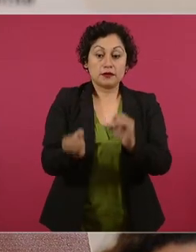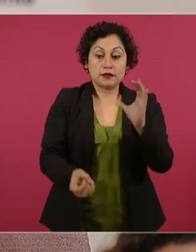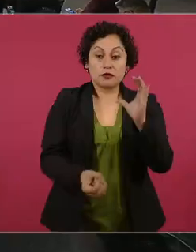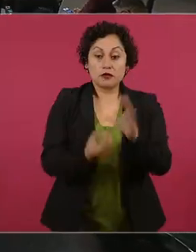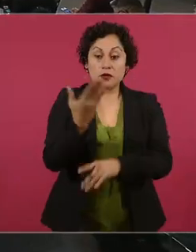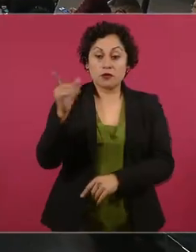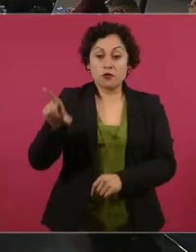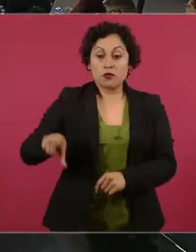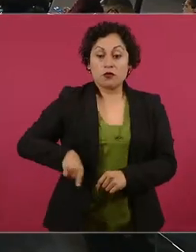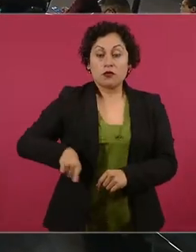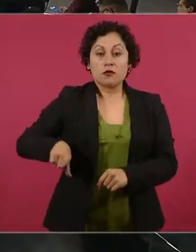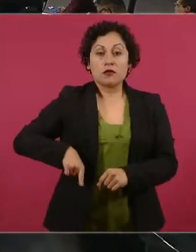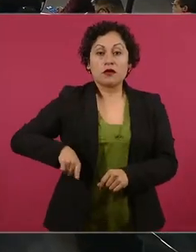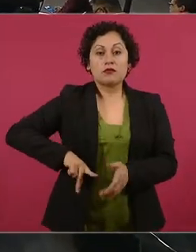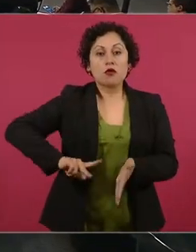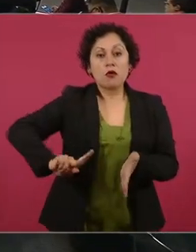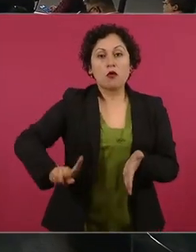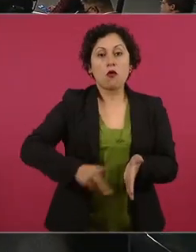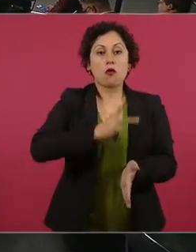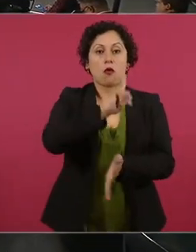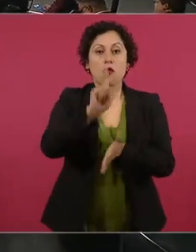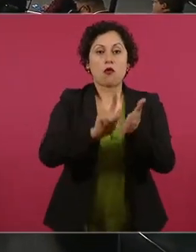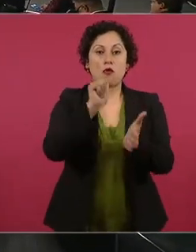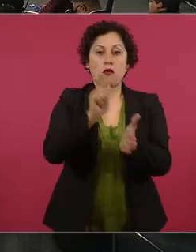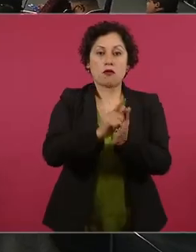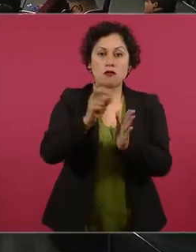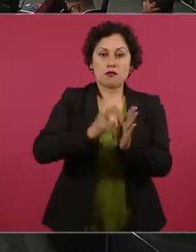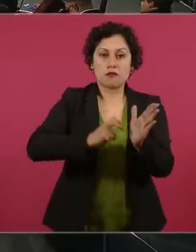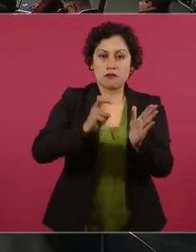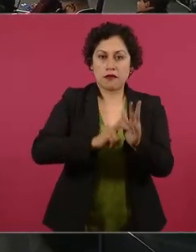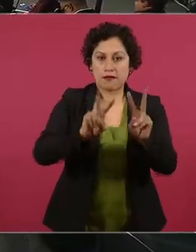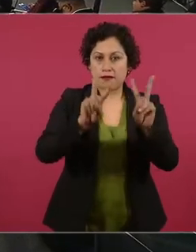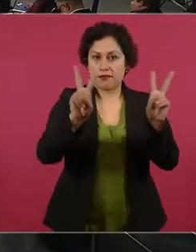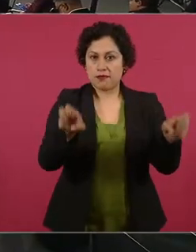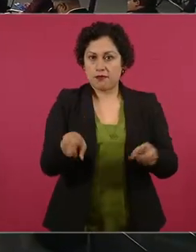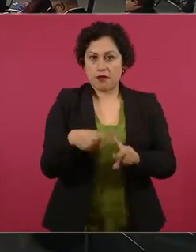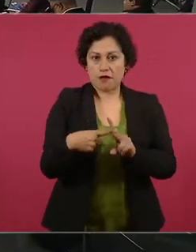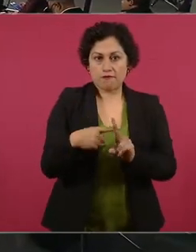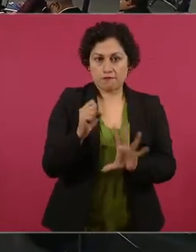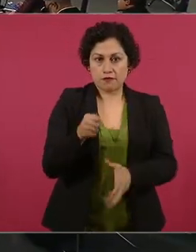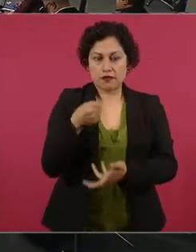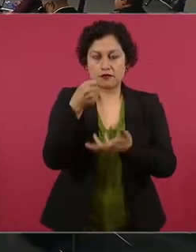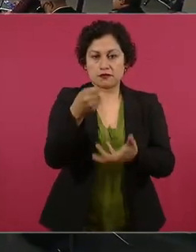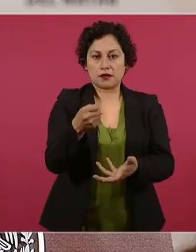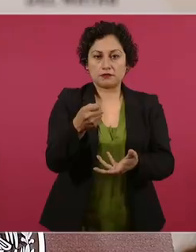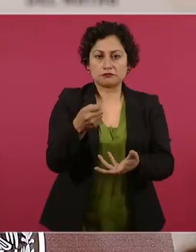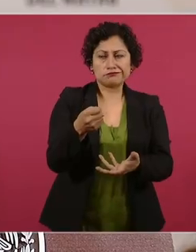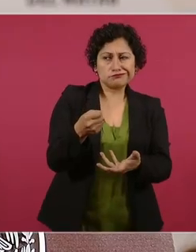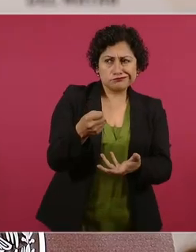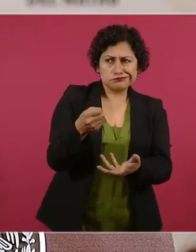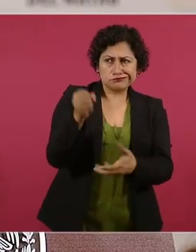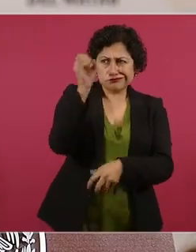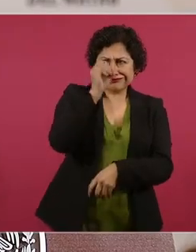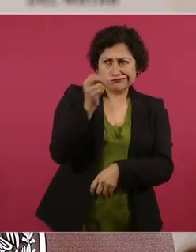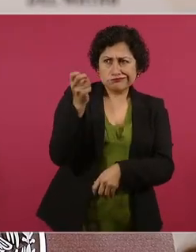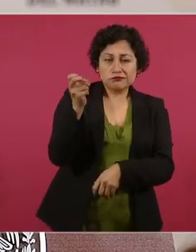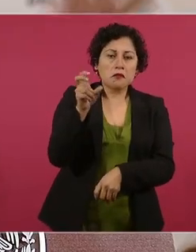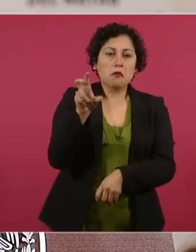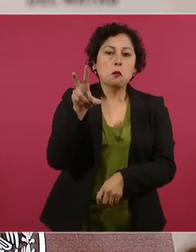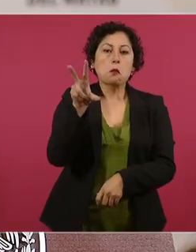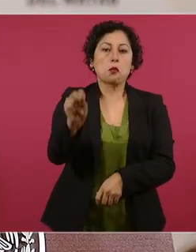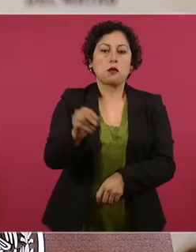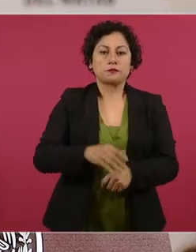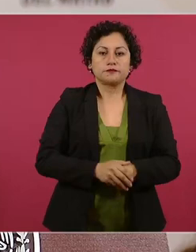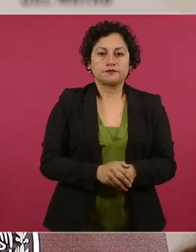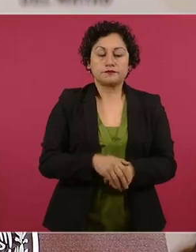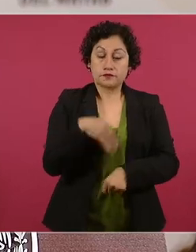una reforma fiscal. No, no, lo único que tiene que hacer el próximo gobierno, y por eso hay que pensarlo